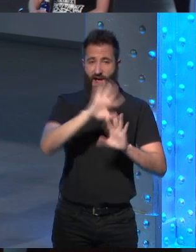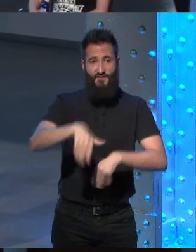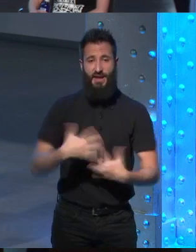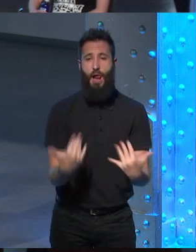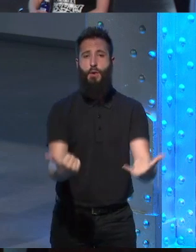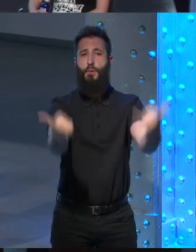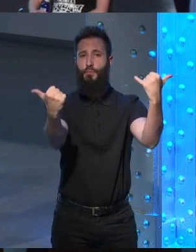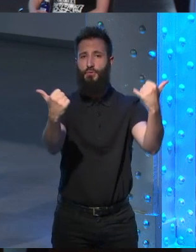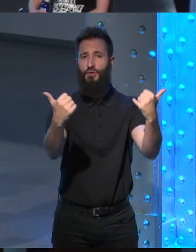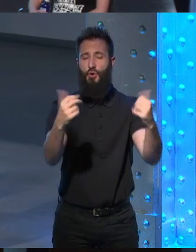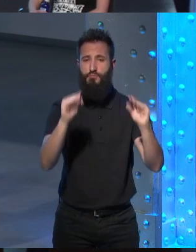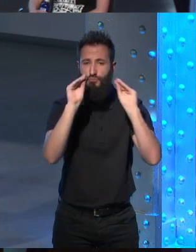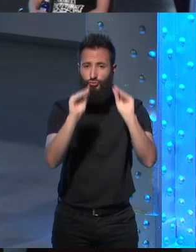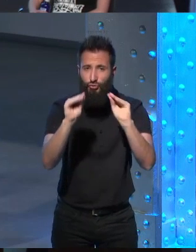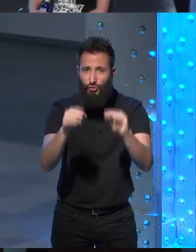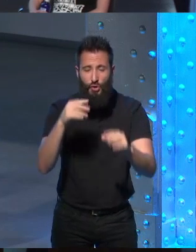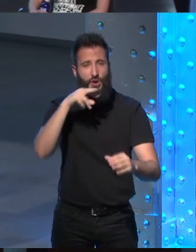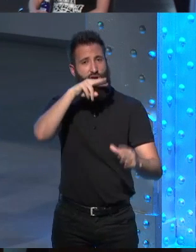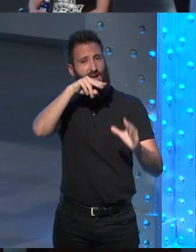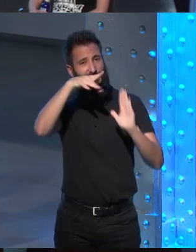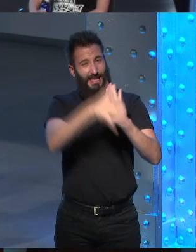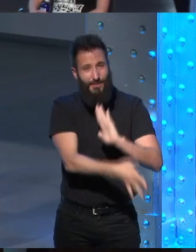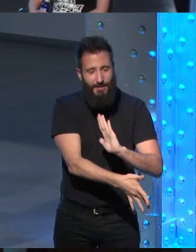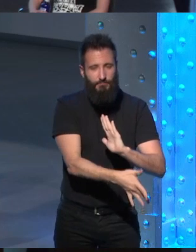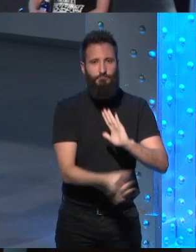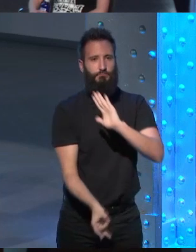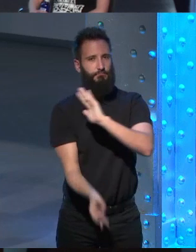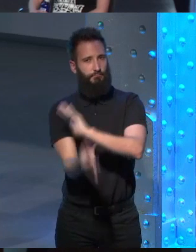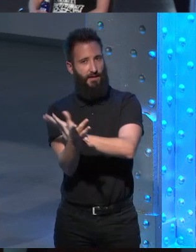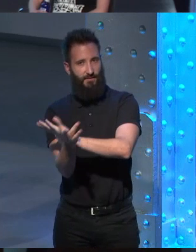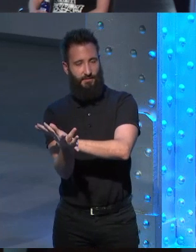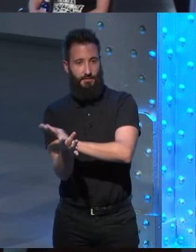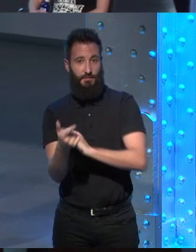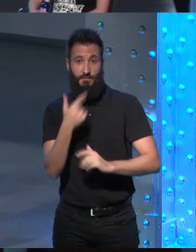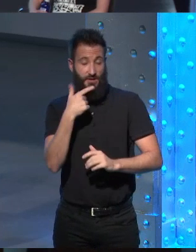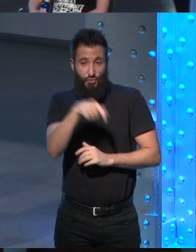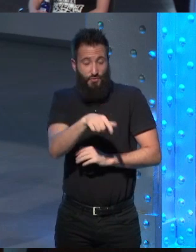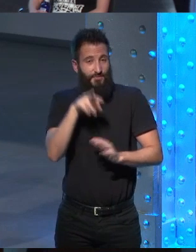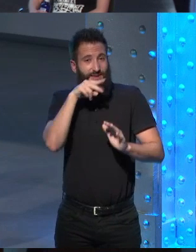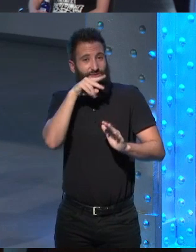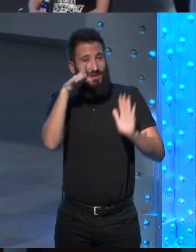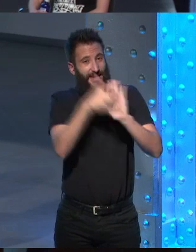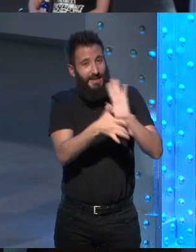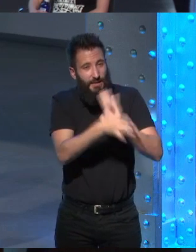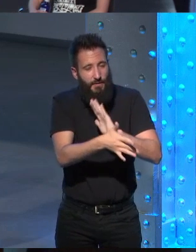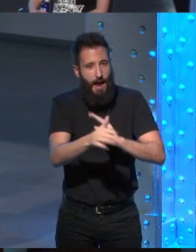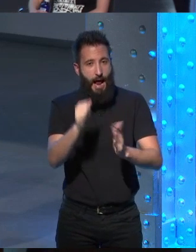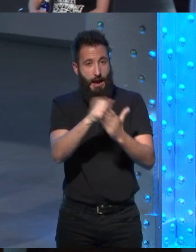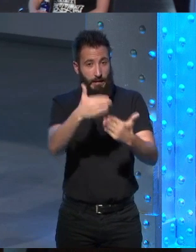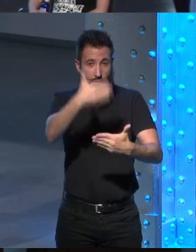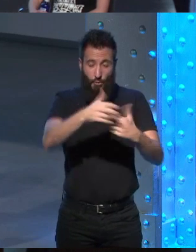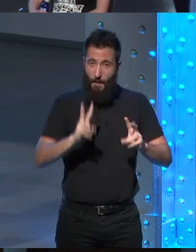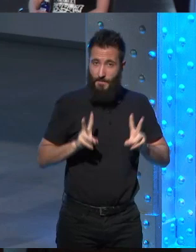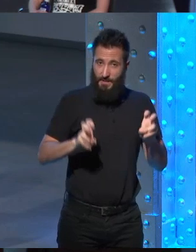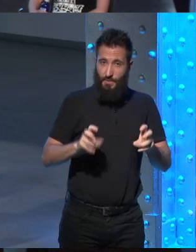nuestra narrativa, es el propio lector. Entonces, tú defines la narrativa de tu artículo al principio como tú quieres,